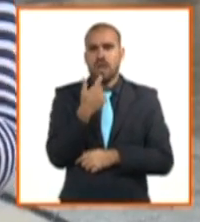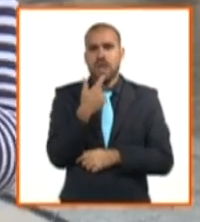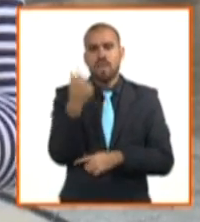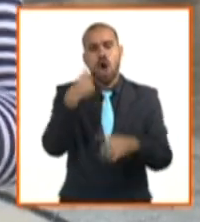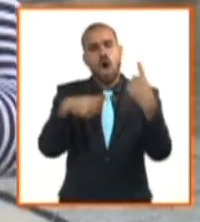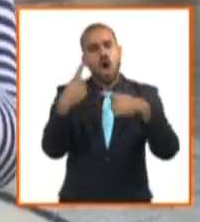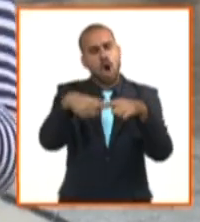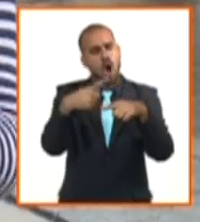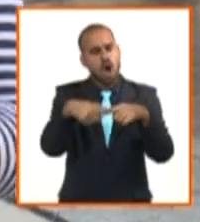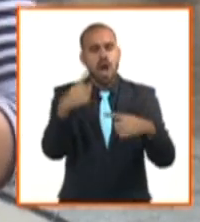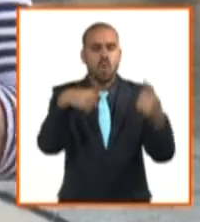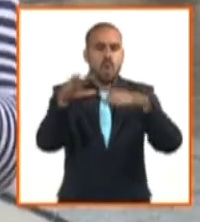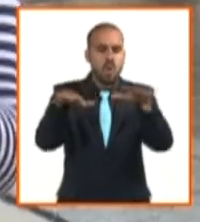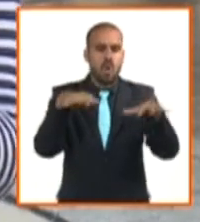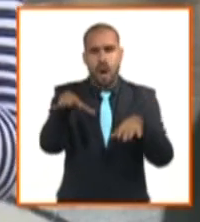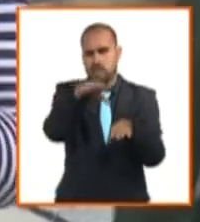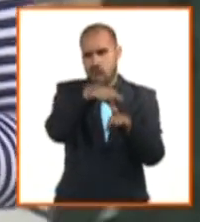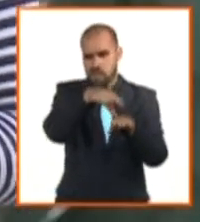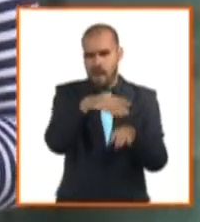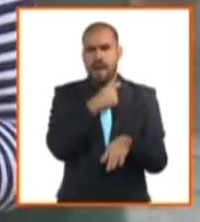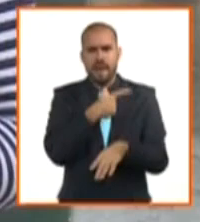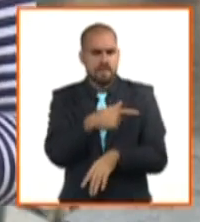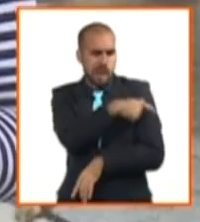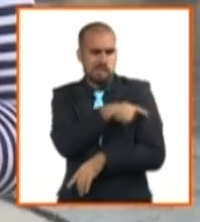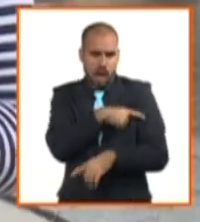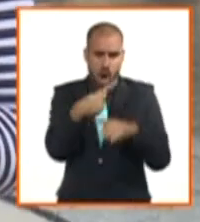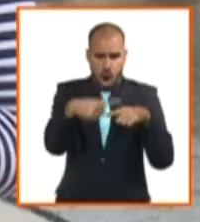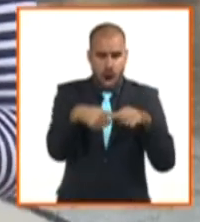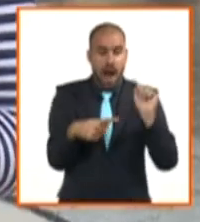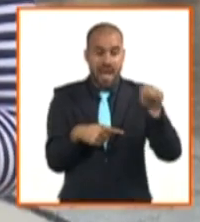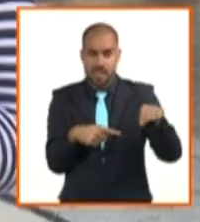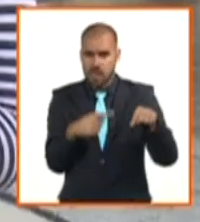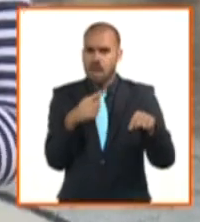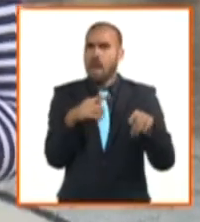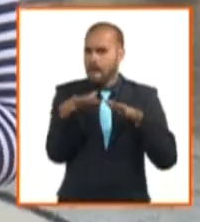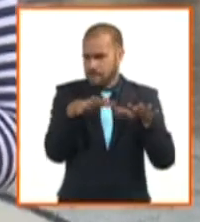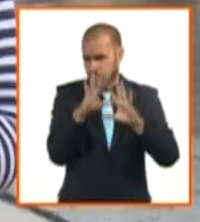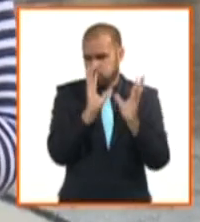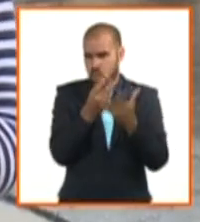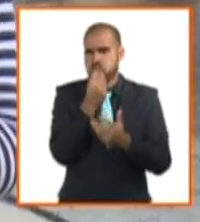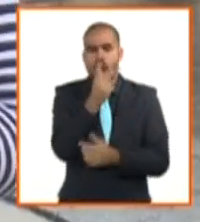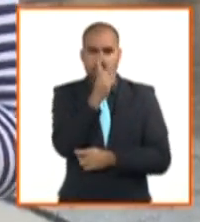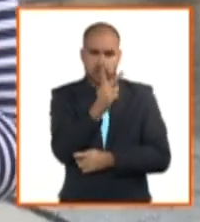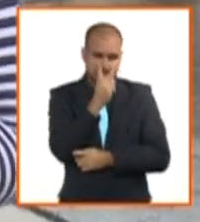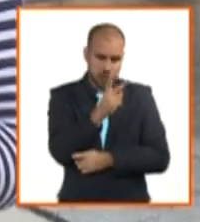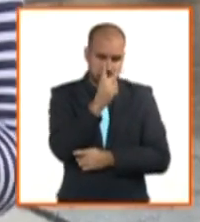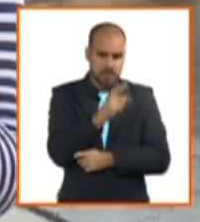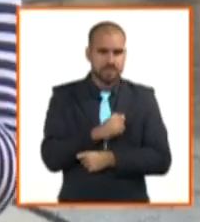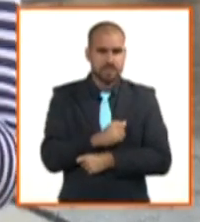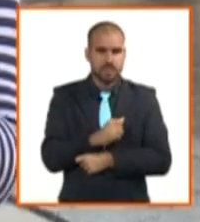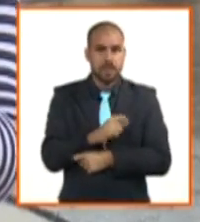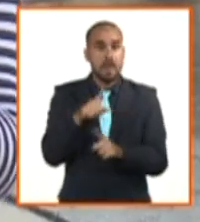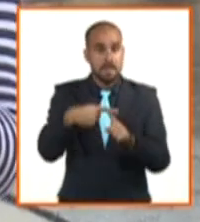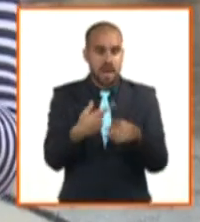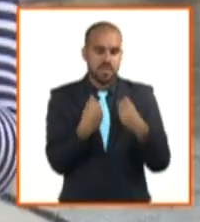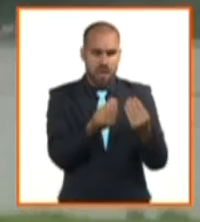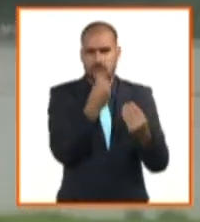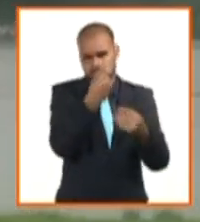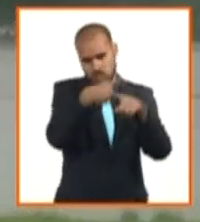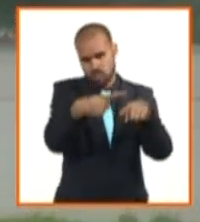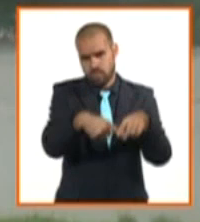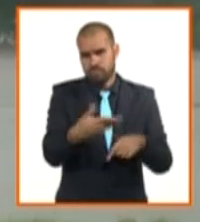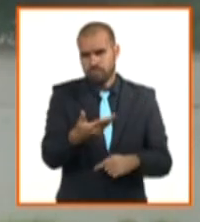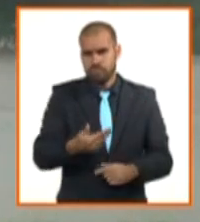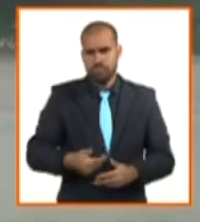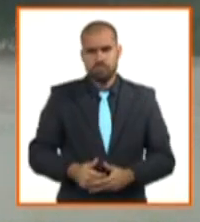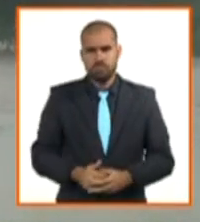en semi internados lugares con condiciones óptimas para ser atendidas y donde se garantiza también su alimentación nosotros